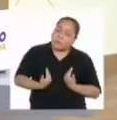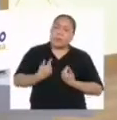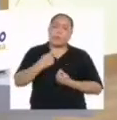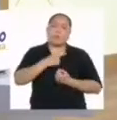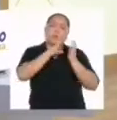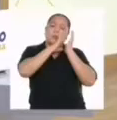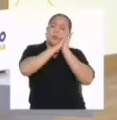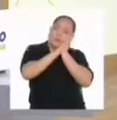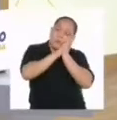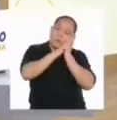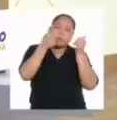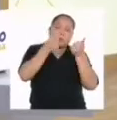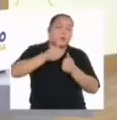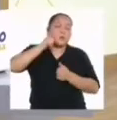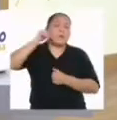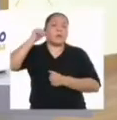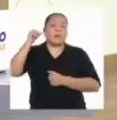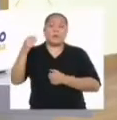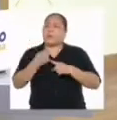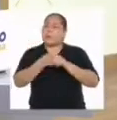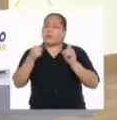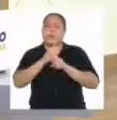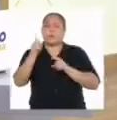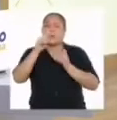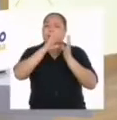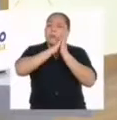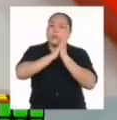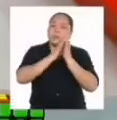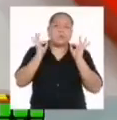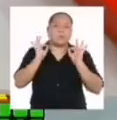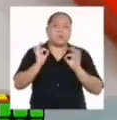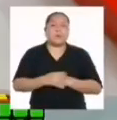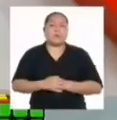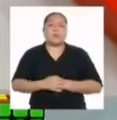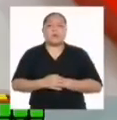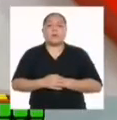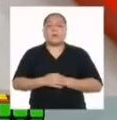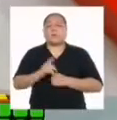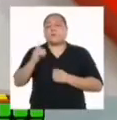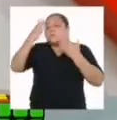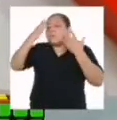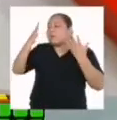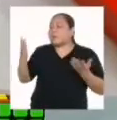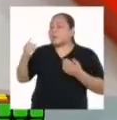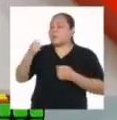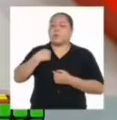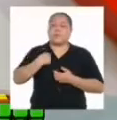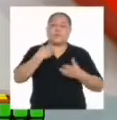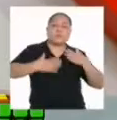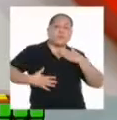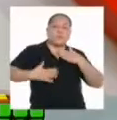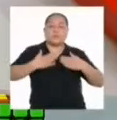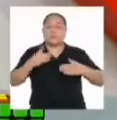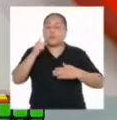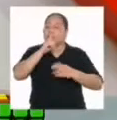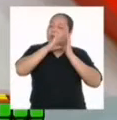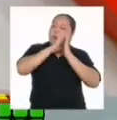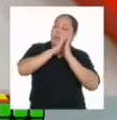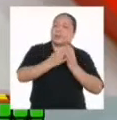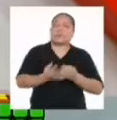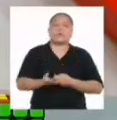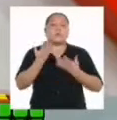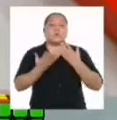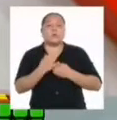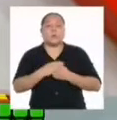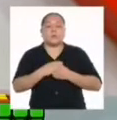es que no dormí bien ayer, qué feo se siente cuando no duermes bien, ¿no? No sabría decirte, soy un robot y no duermo,